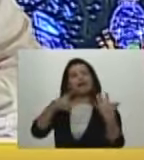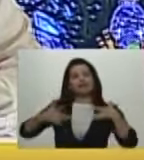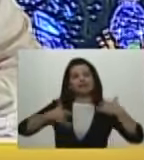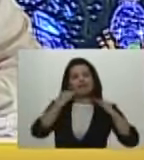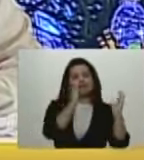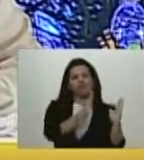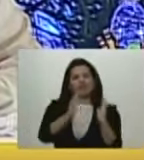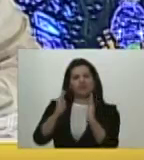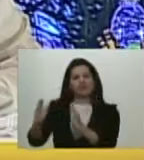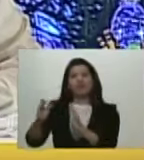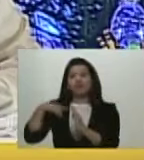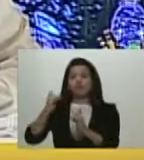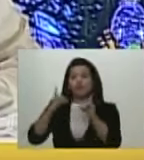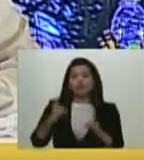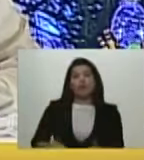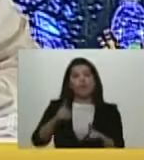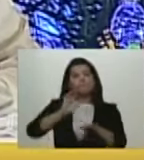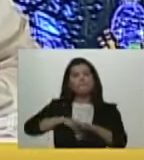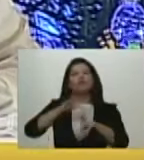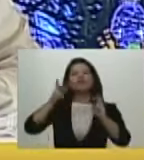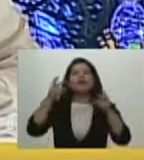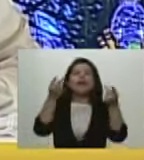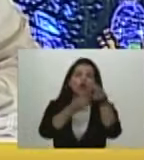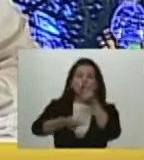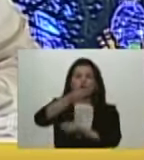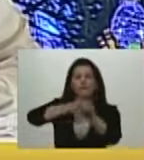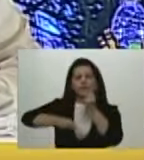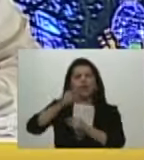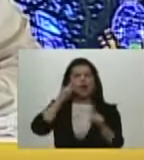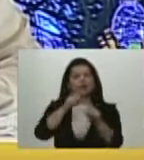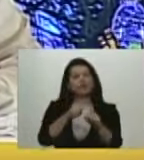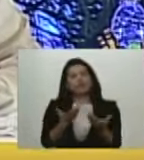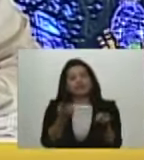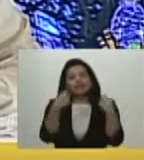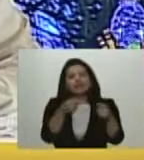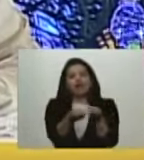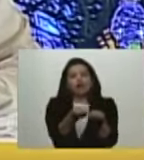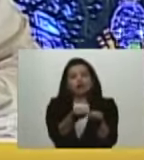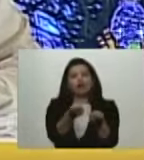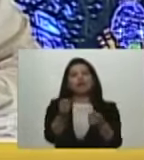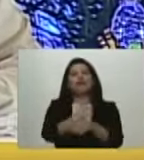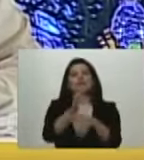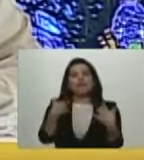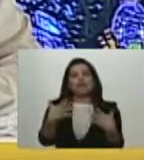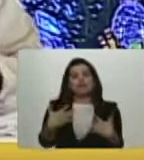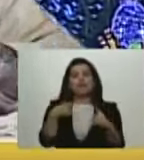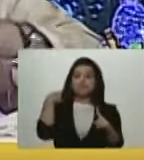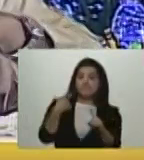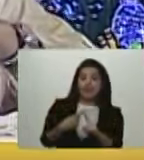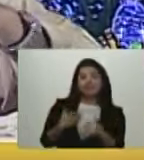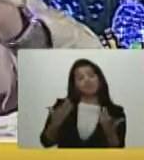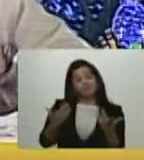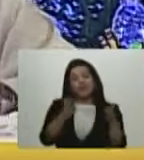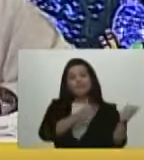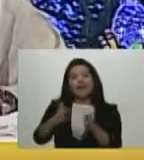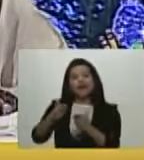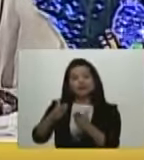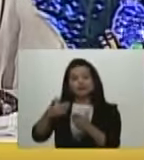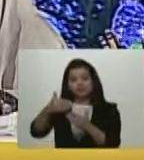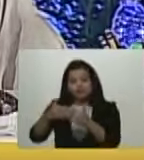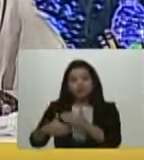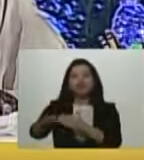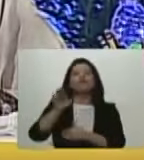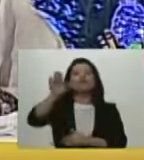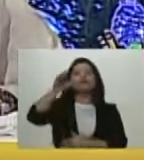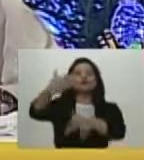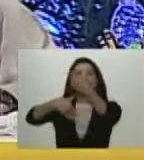económica para enfrentar la emergencia y para apuntalar la construcción del futuro de un nuevo modelo económico.